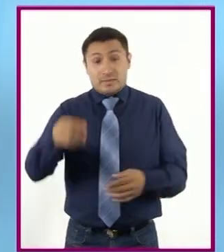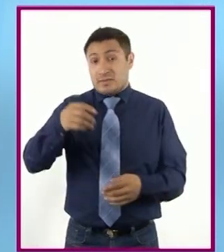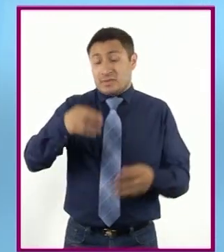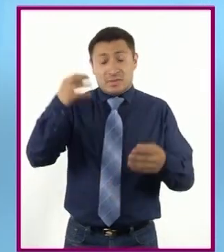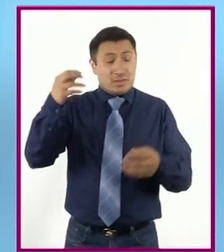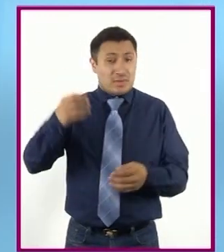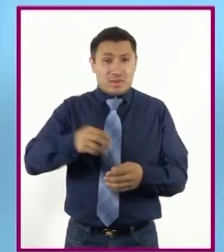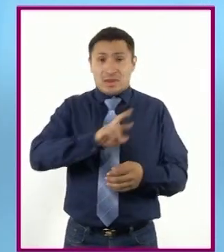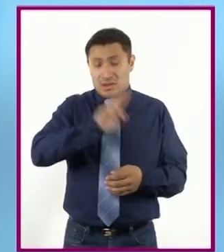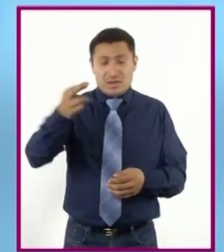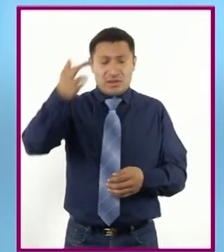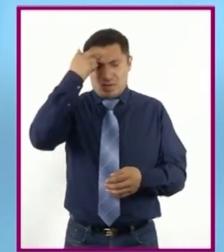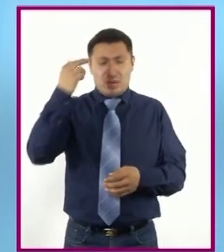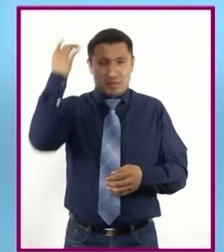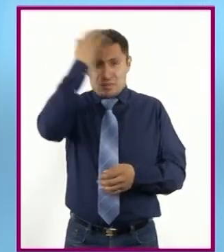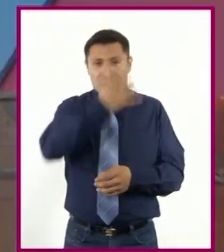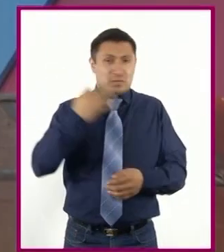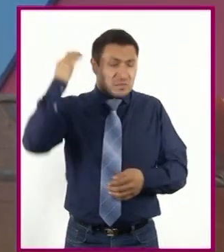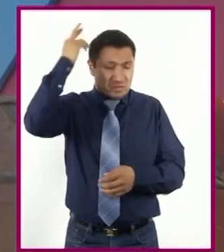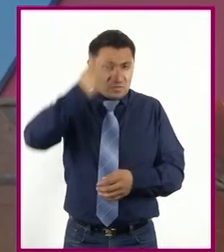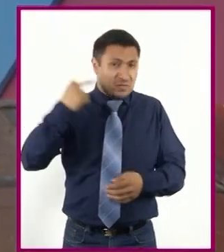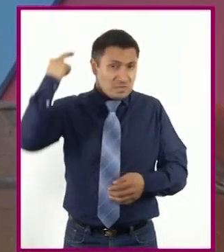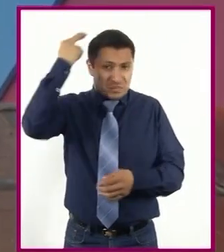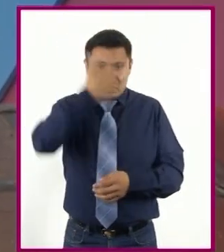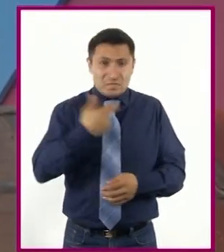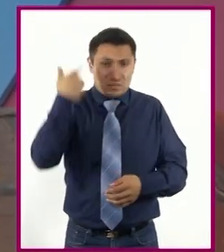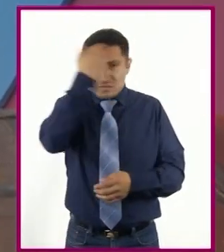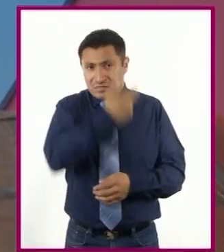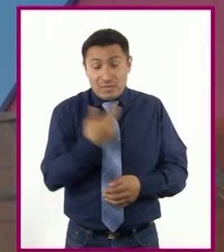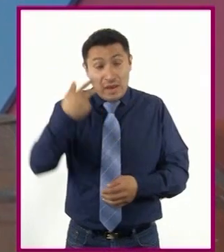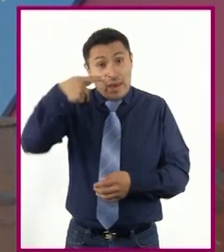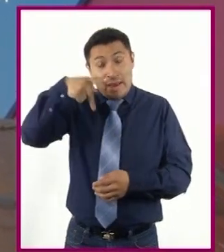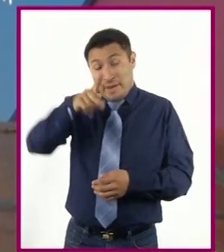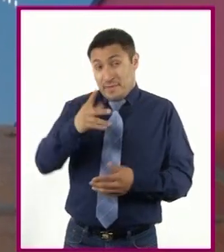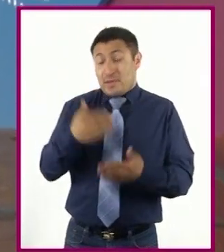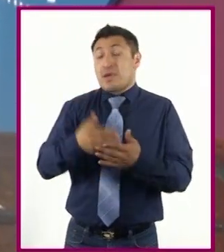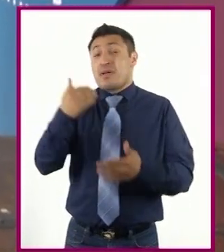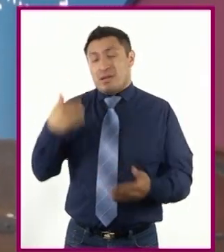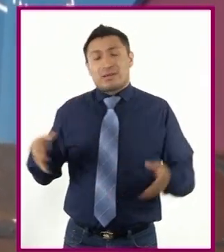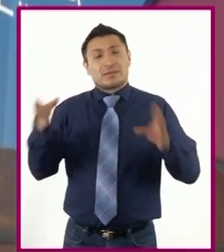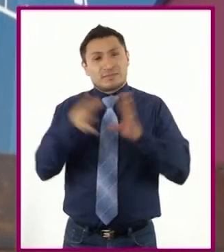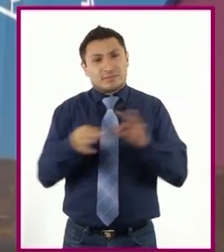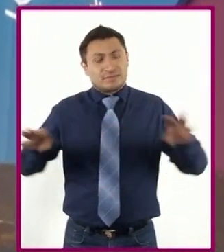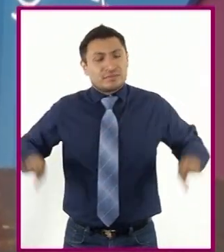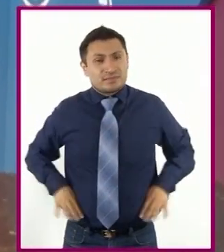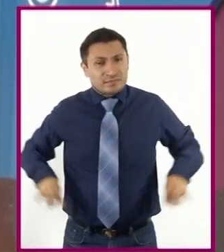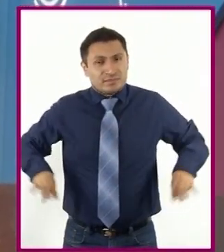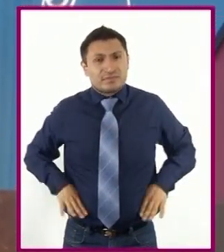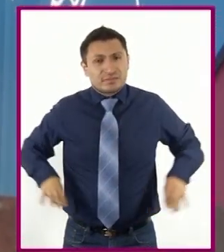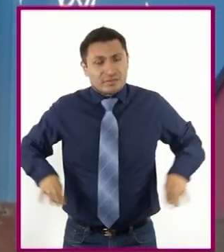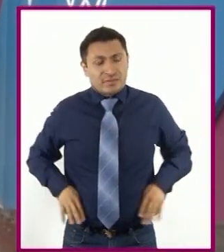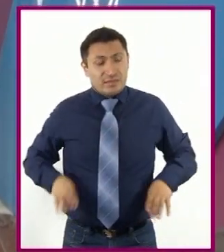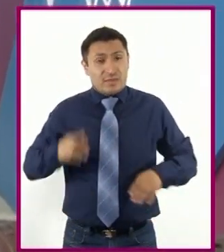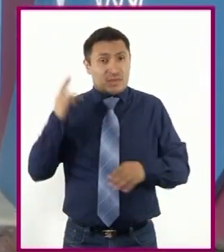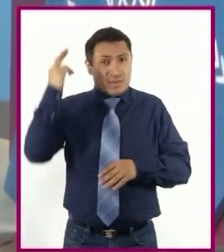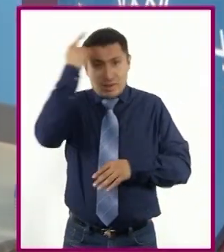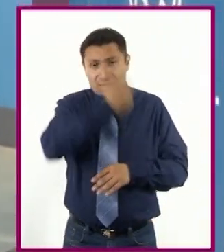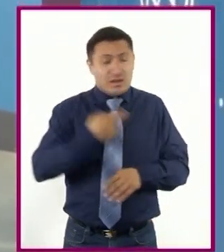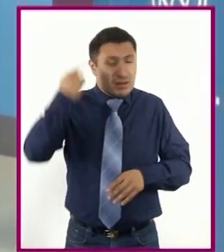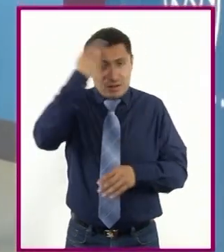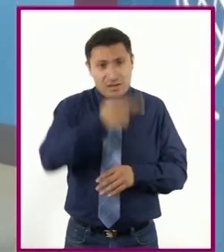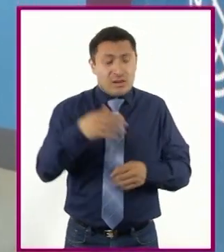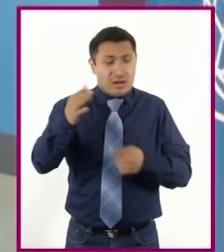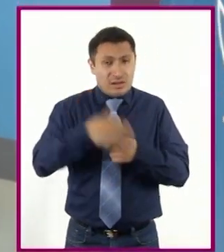ser conocidos y analizados. Pero antes de detallar sus características, repasemos a través